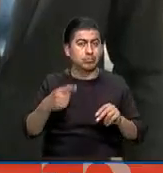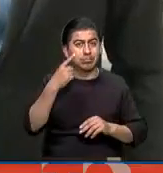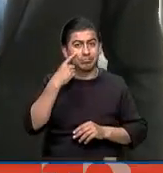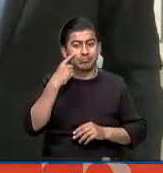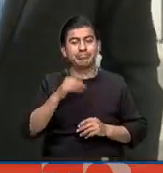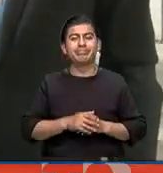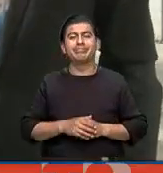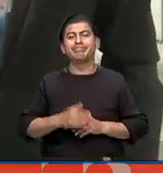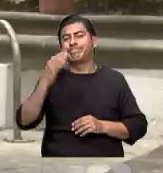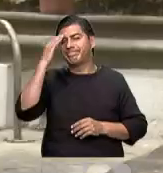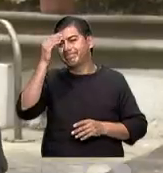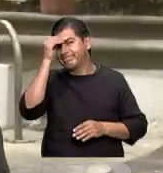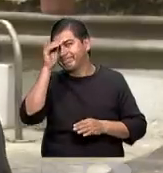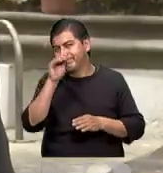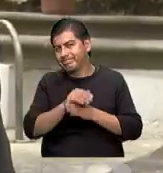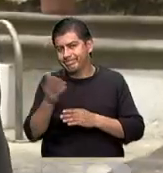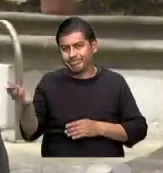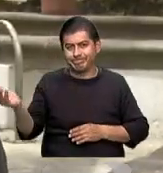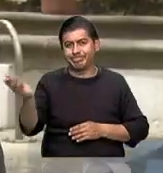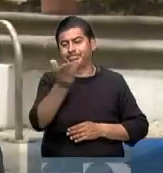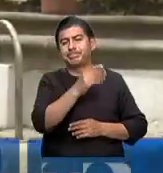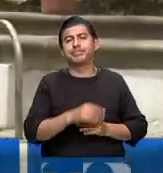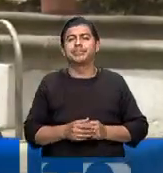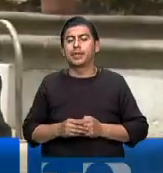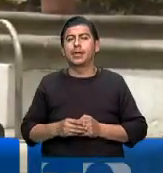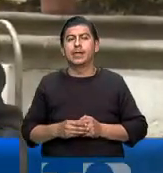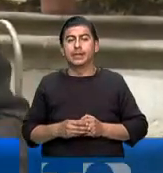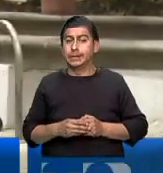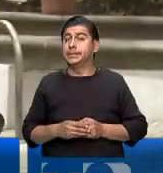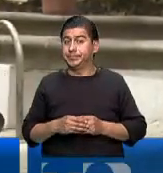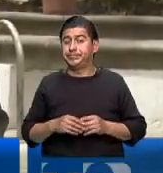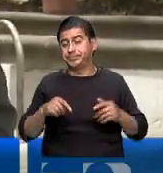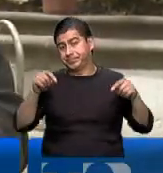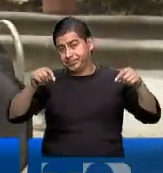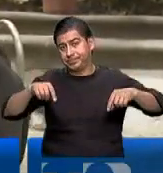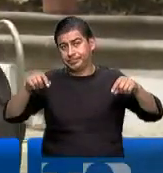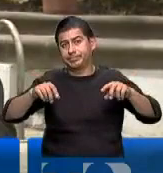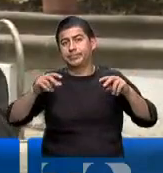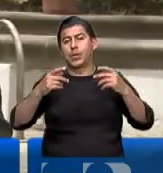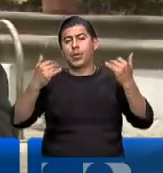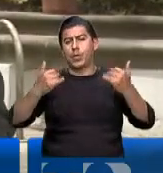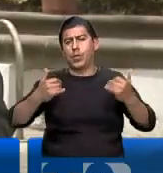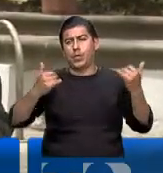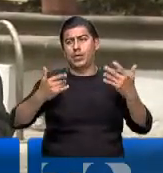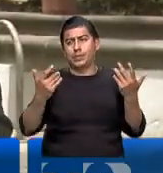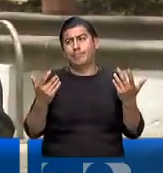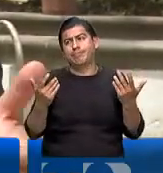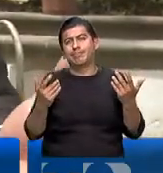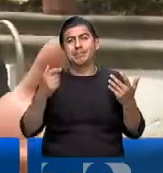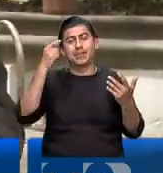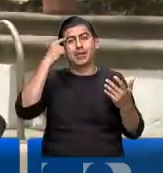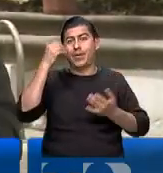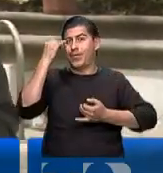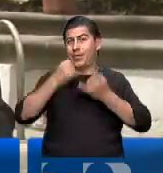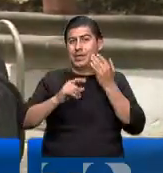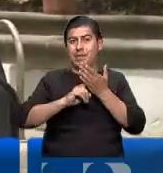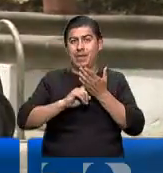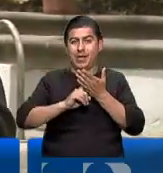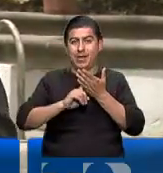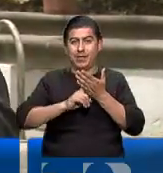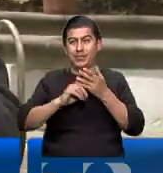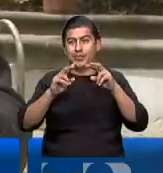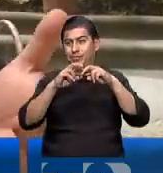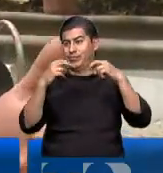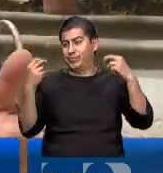hola qué tal compañeras amigos televidentes muy buenas tardes sí en efecto este día que iba a ser la última reunión del